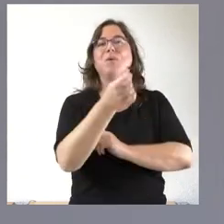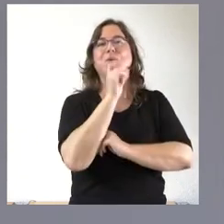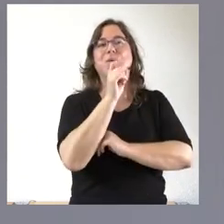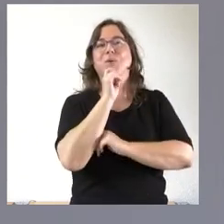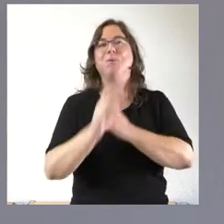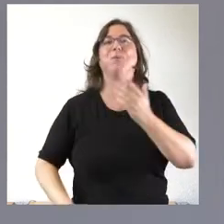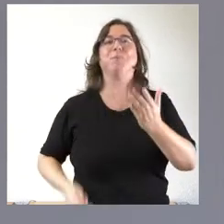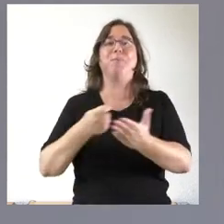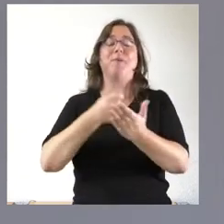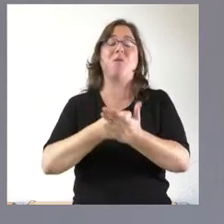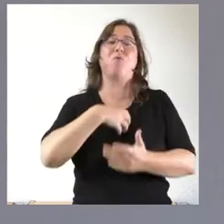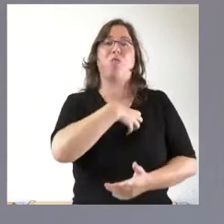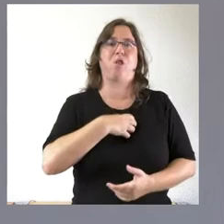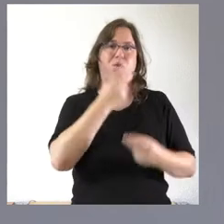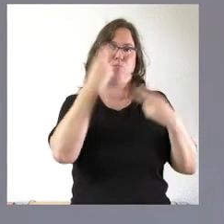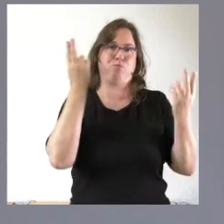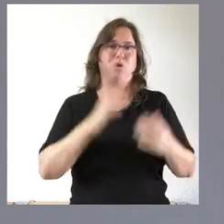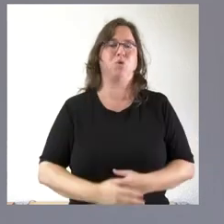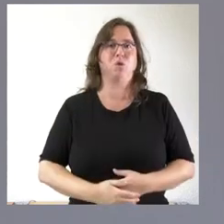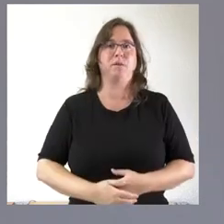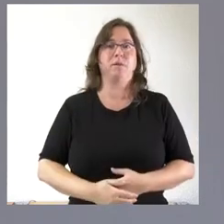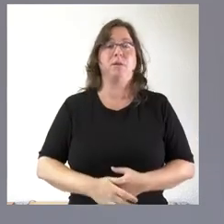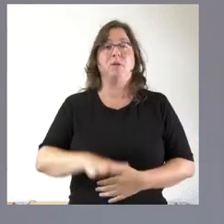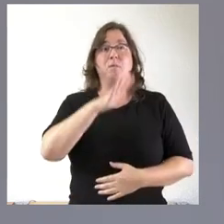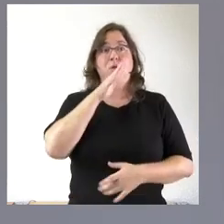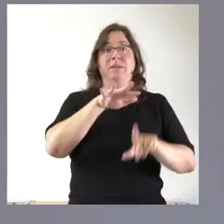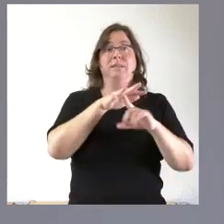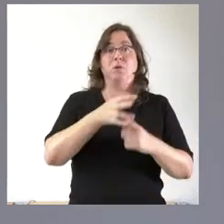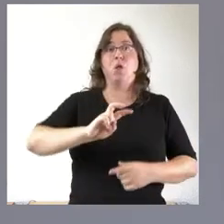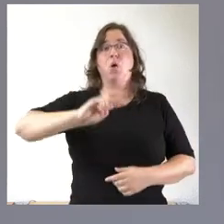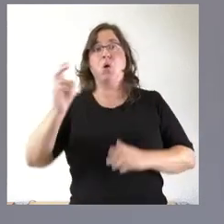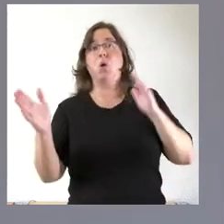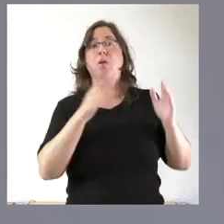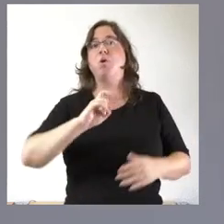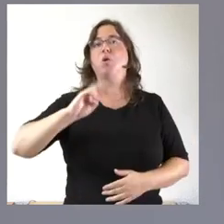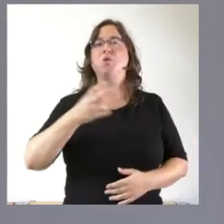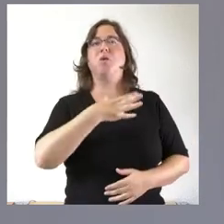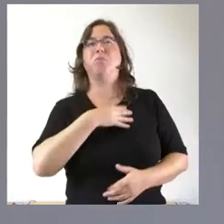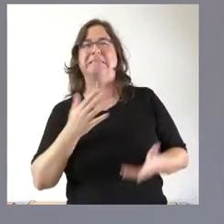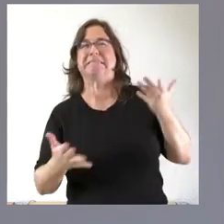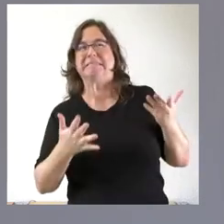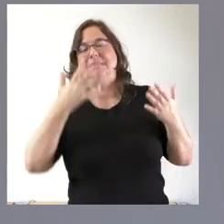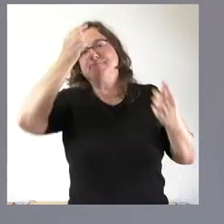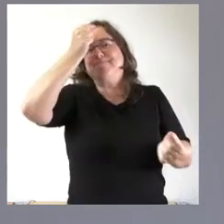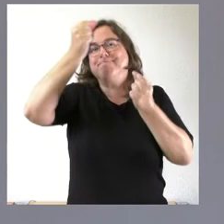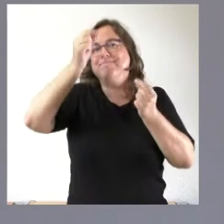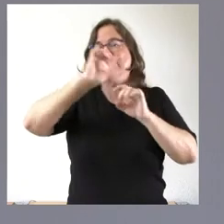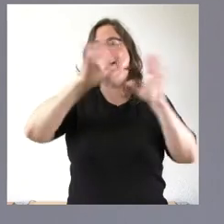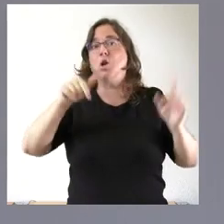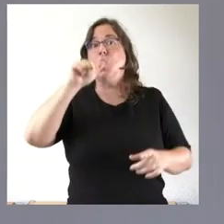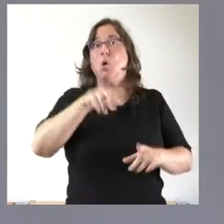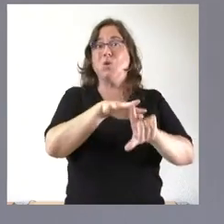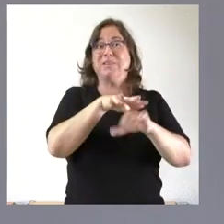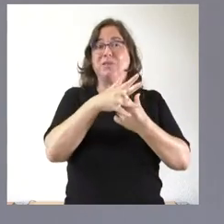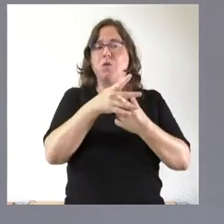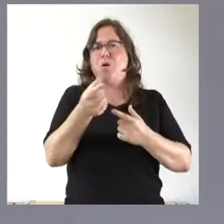retribuciones de los empleados públicos, que en otras circunstancias, en otros momentos, podríamos tener una idea más precisa, pero hoy, en un contexto de